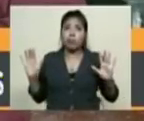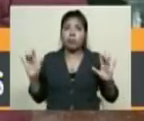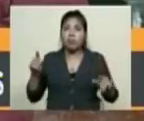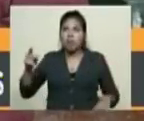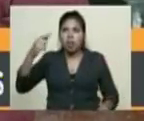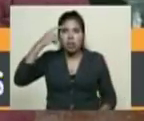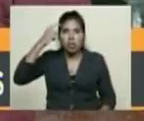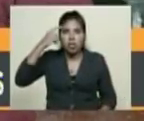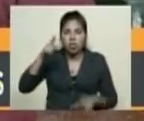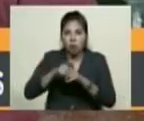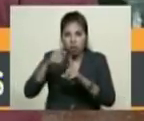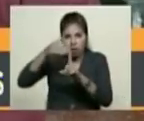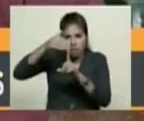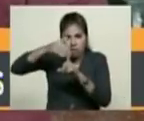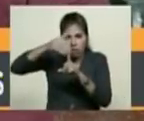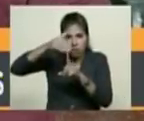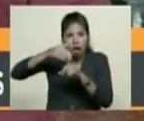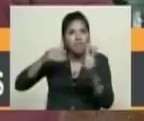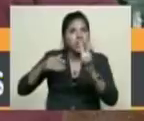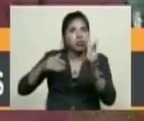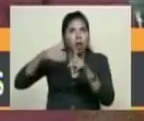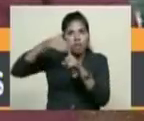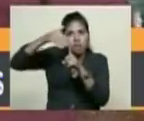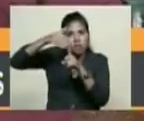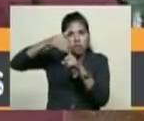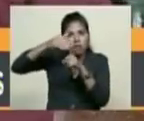obsesionado con la revolución bolivariana.